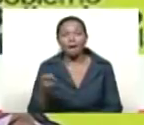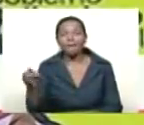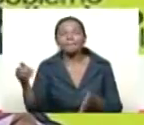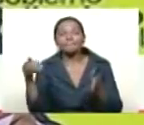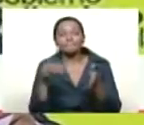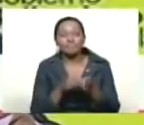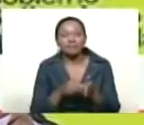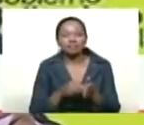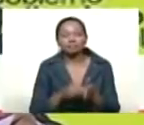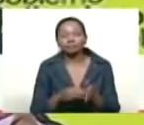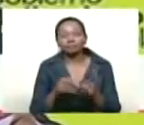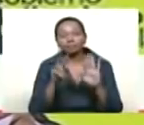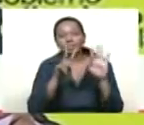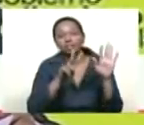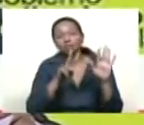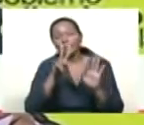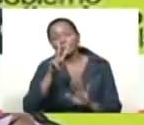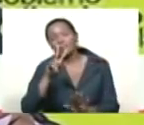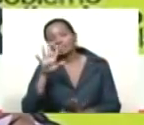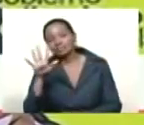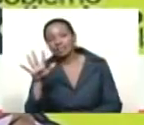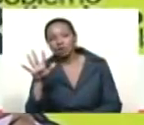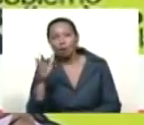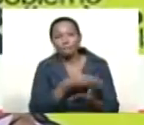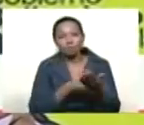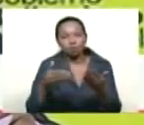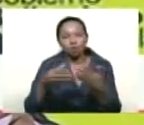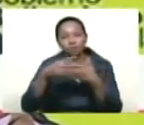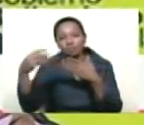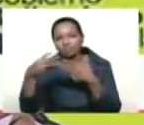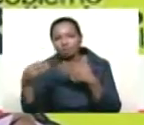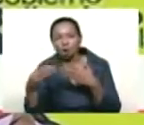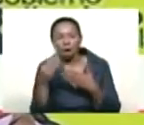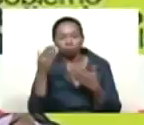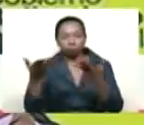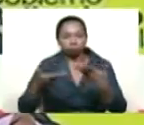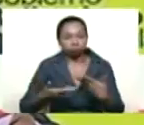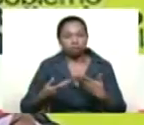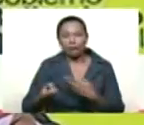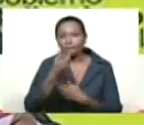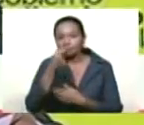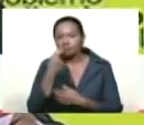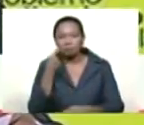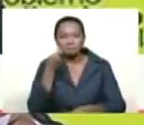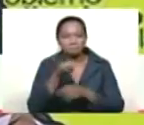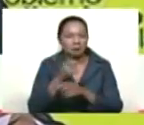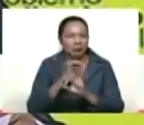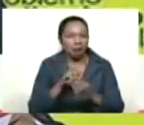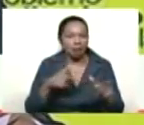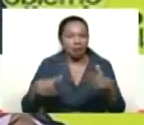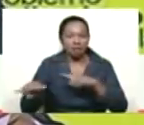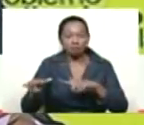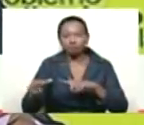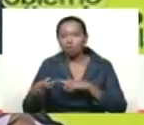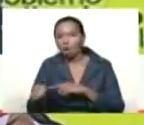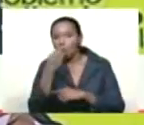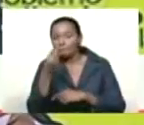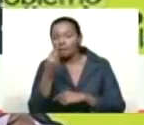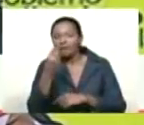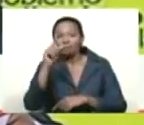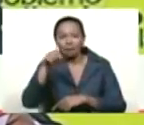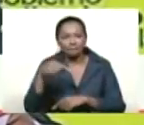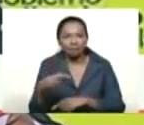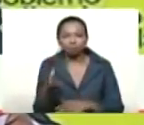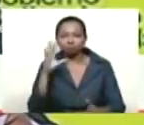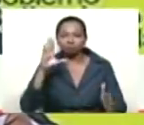de dólares que estaban dedicados a traer medicinas, ya íbamos a pagar las medicinas y alimentos para Venezuela, y